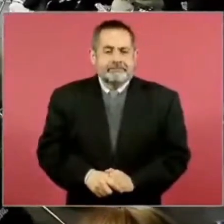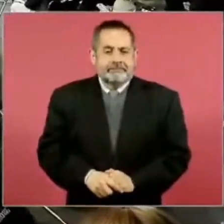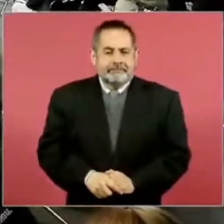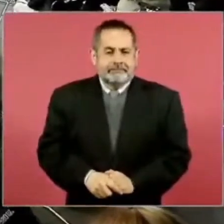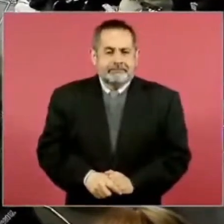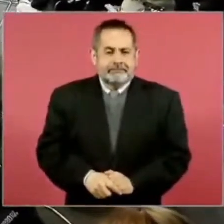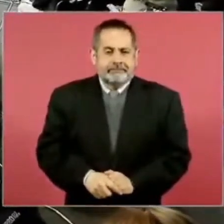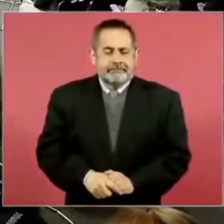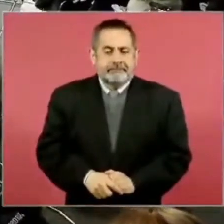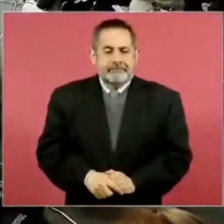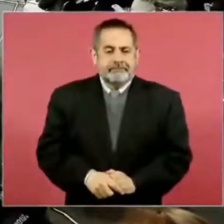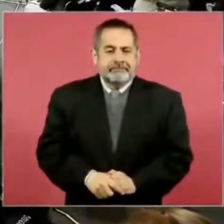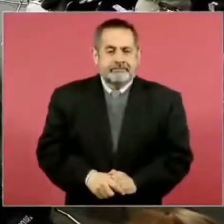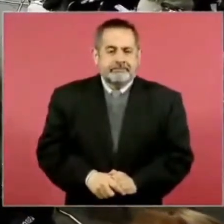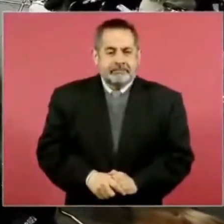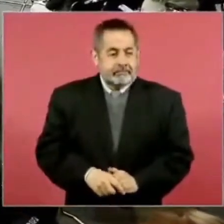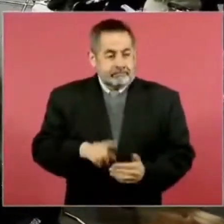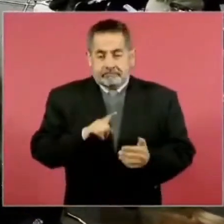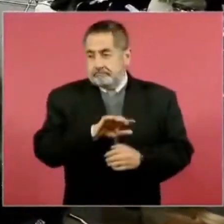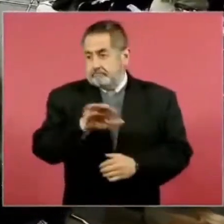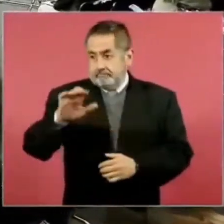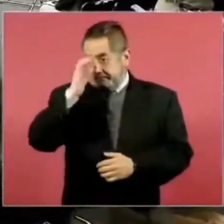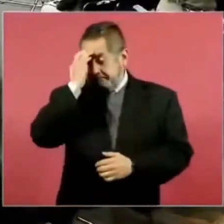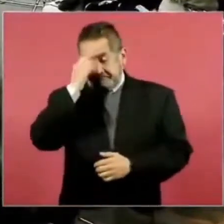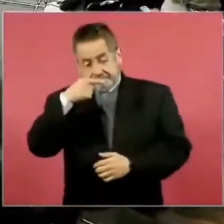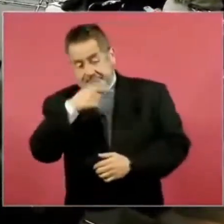Muy famoso porque